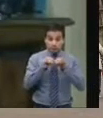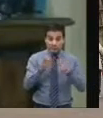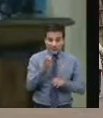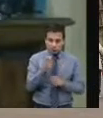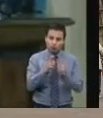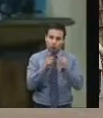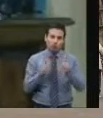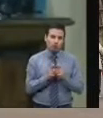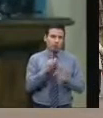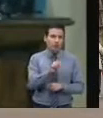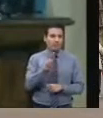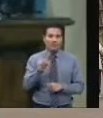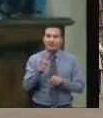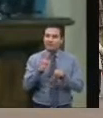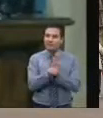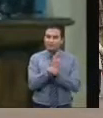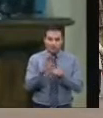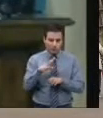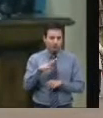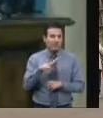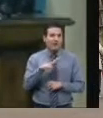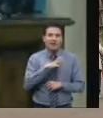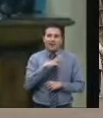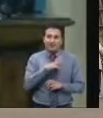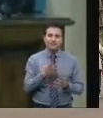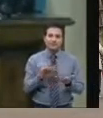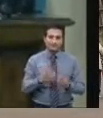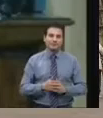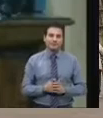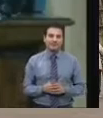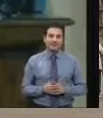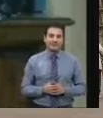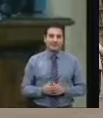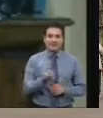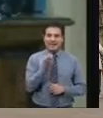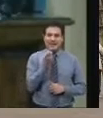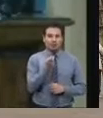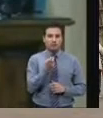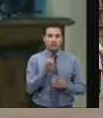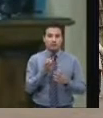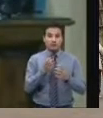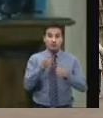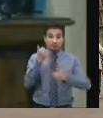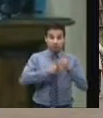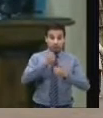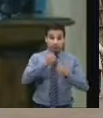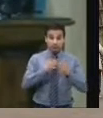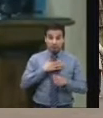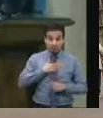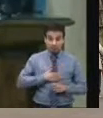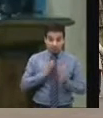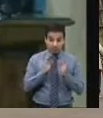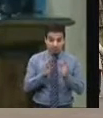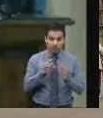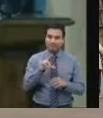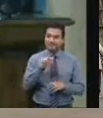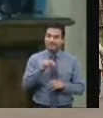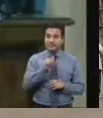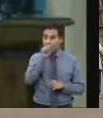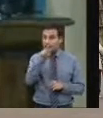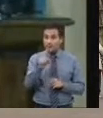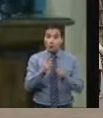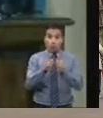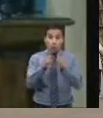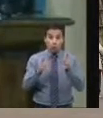al Partido Verde Ecologista de México y violentaron la equidad en la contienda electoral. Además, se acreditó que el partido